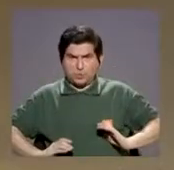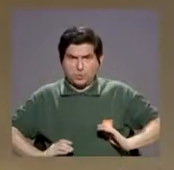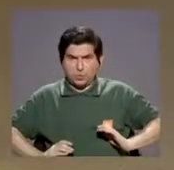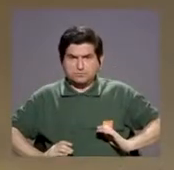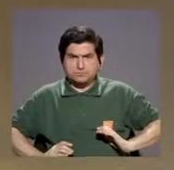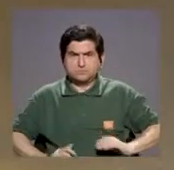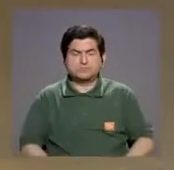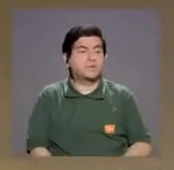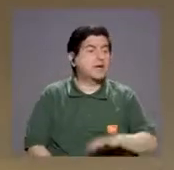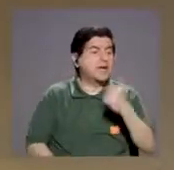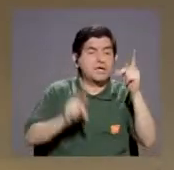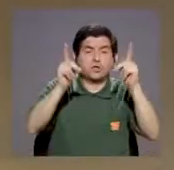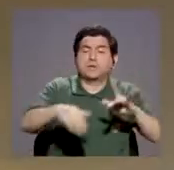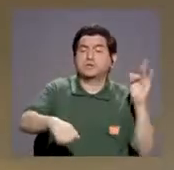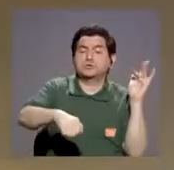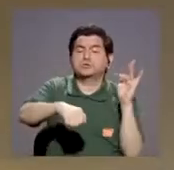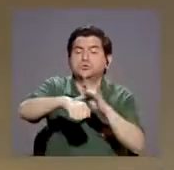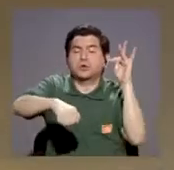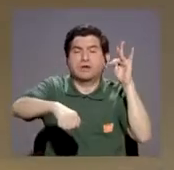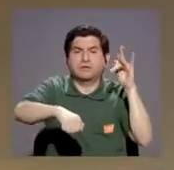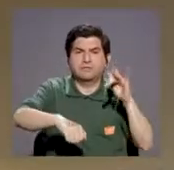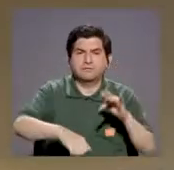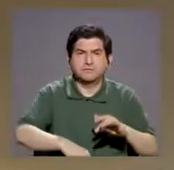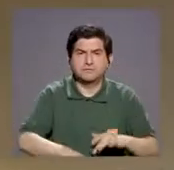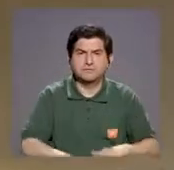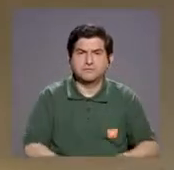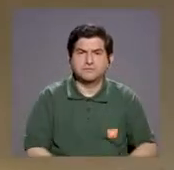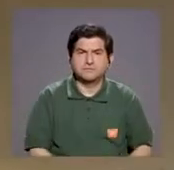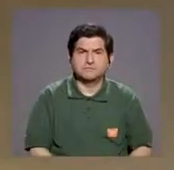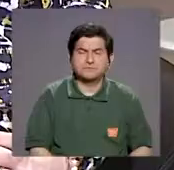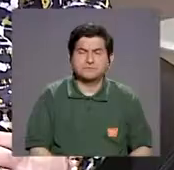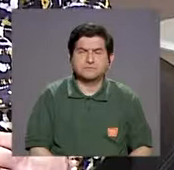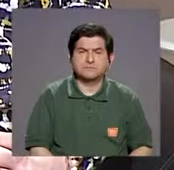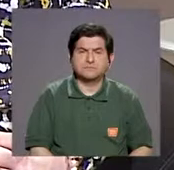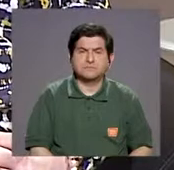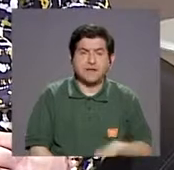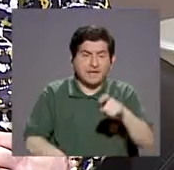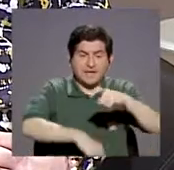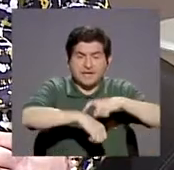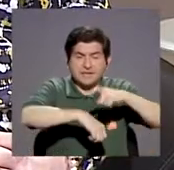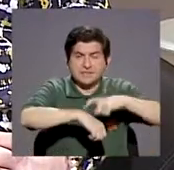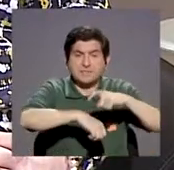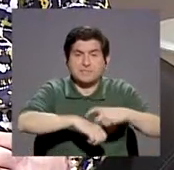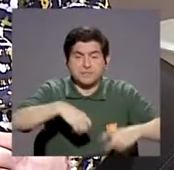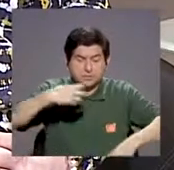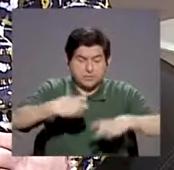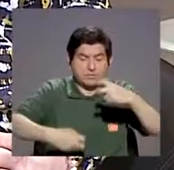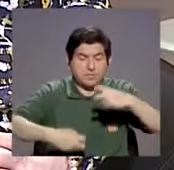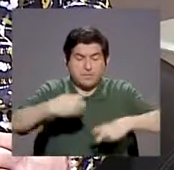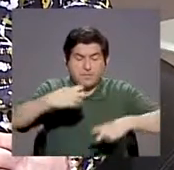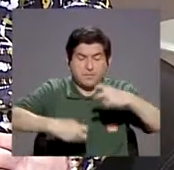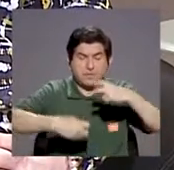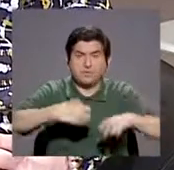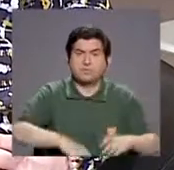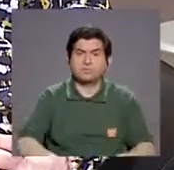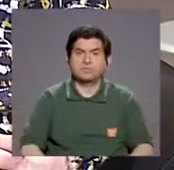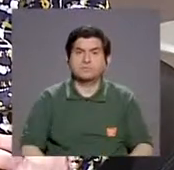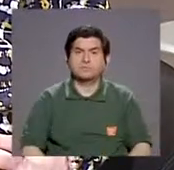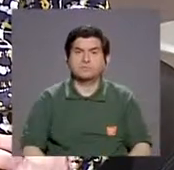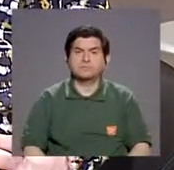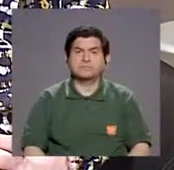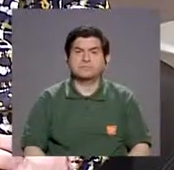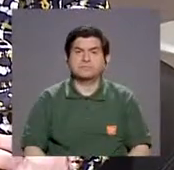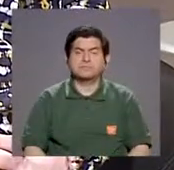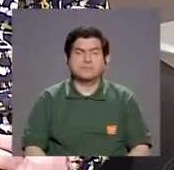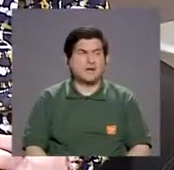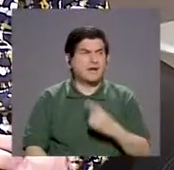le llega a otras personas y entonces y allí hay un problema que quién